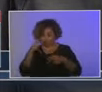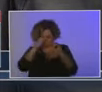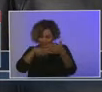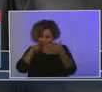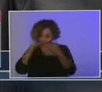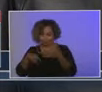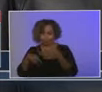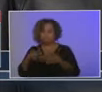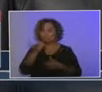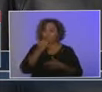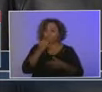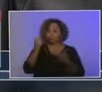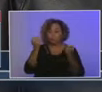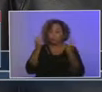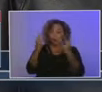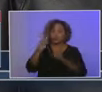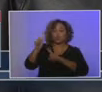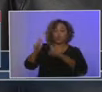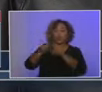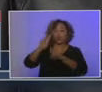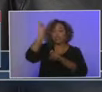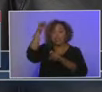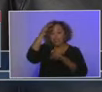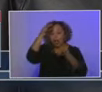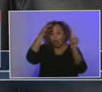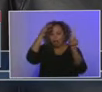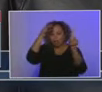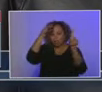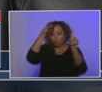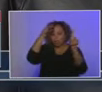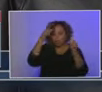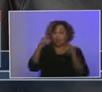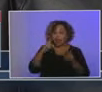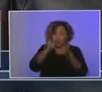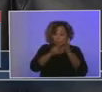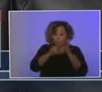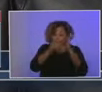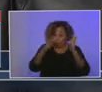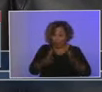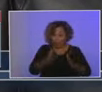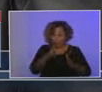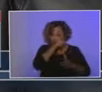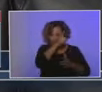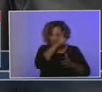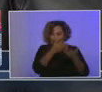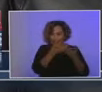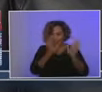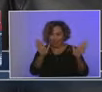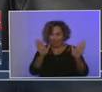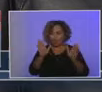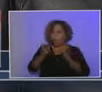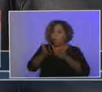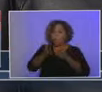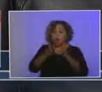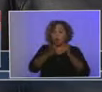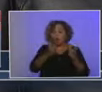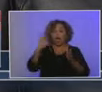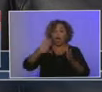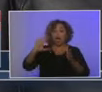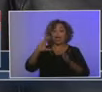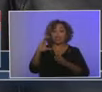era que había muchos cuestionamientos federales, especialmente de la Oficina del Inspector General, con el modo de que se estuvieron manejando los